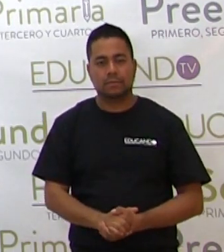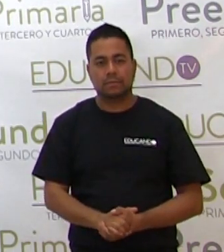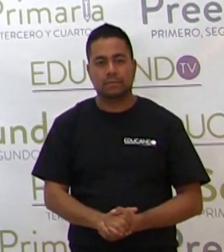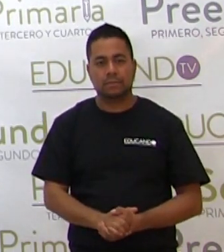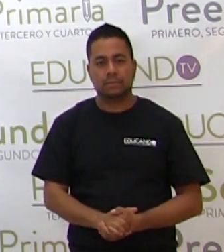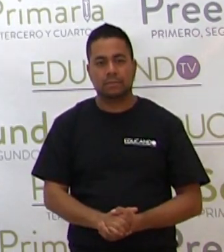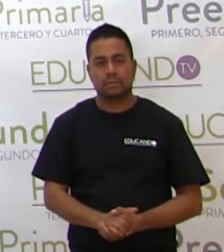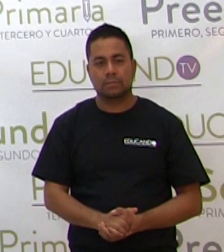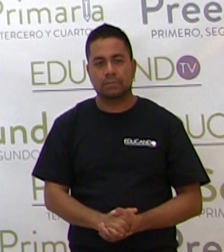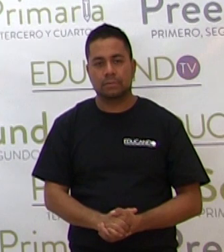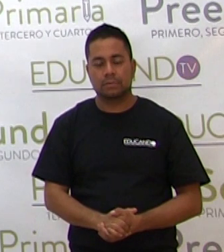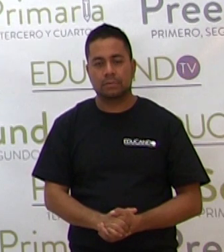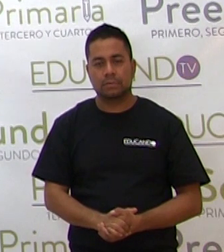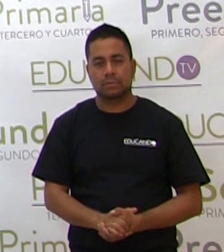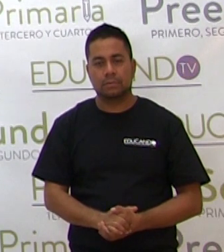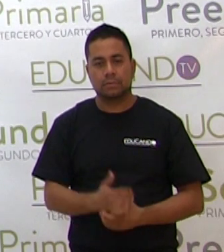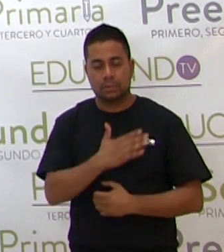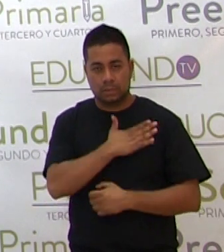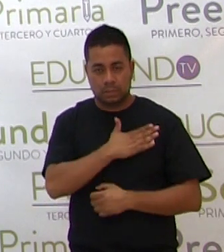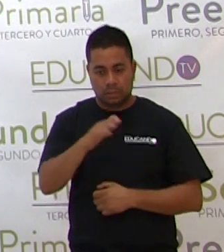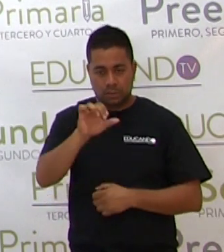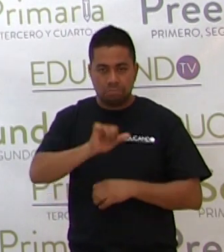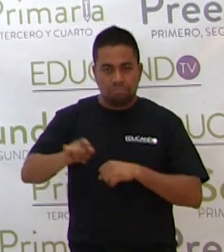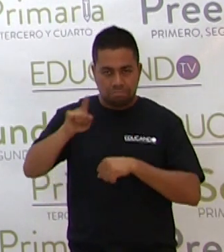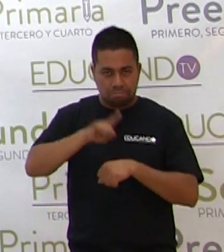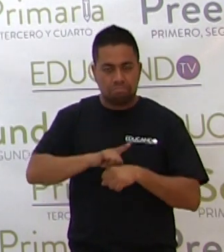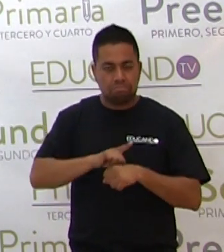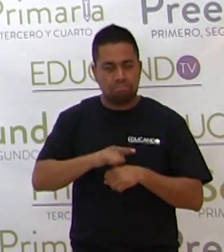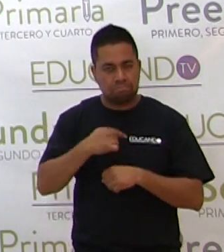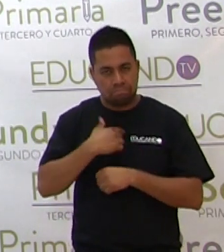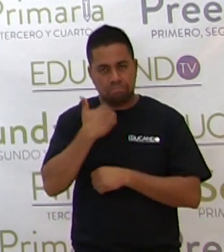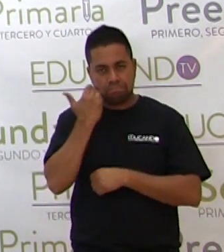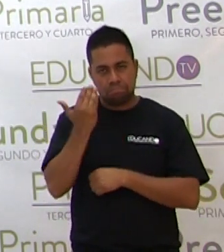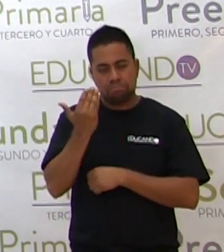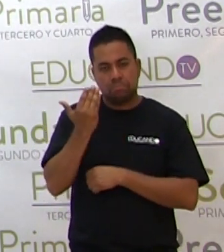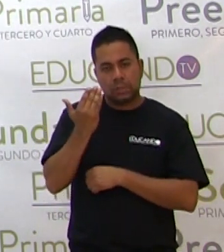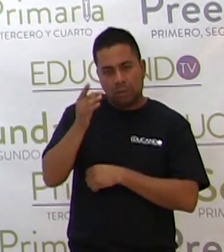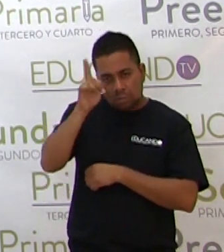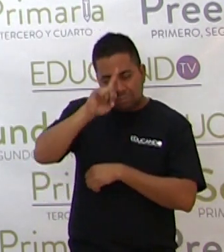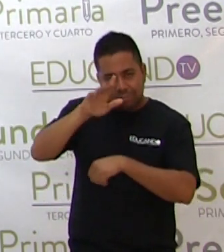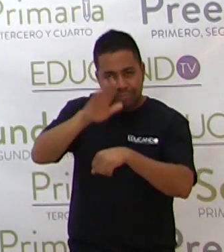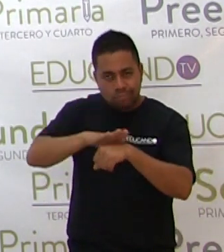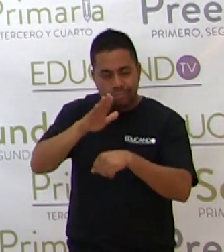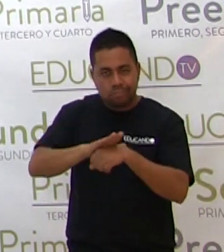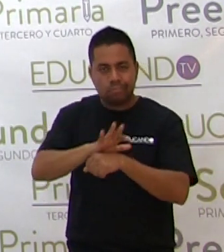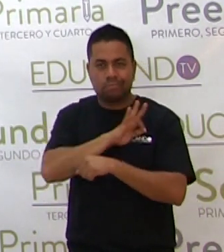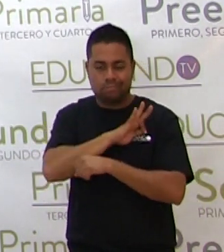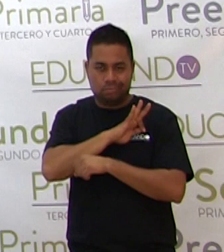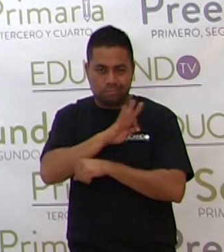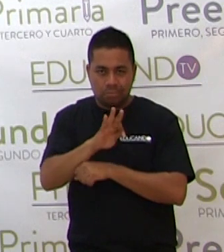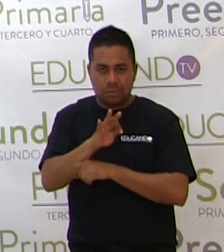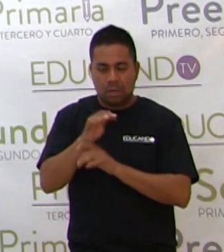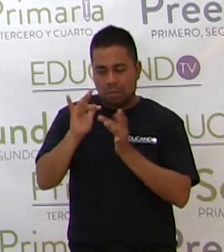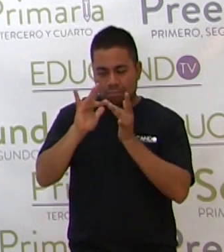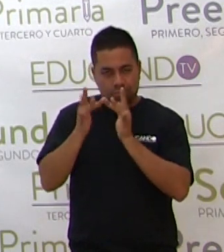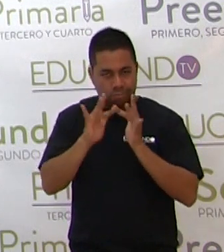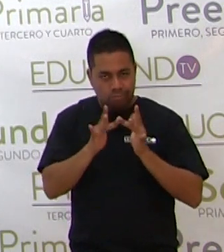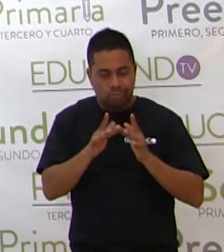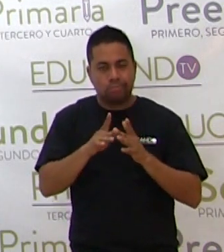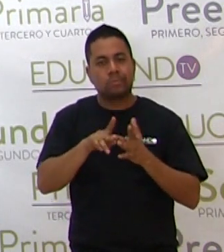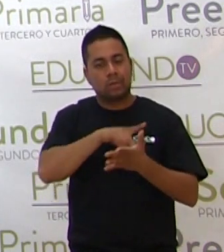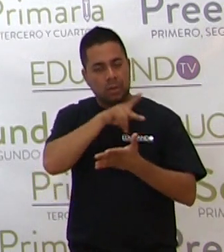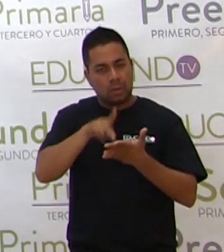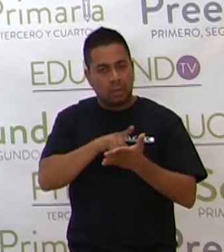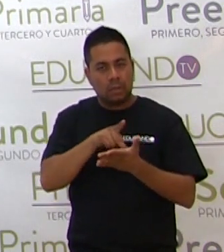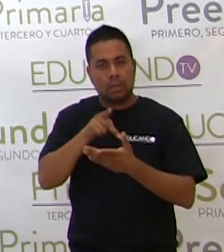bueno por mi parte sólo quiero recomendarles que visiten nuestras redes sociales una vez más